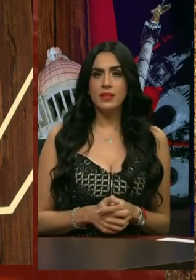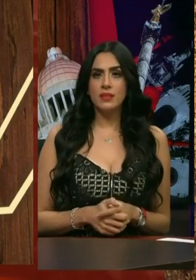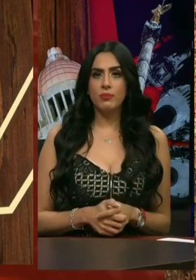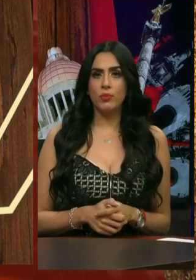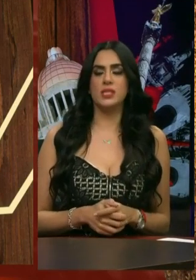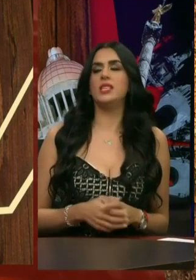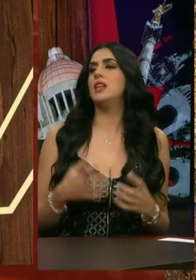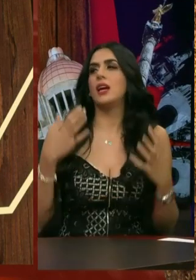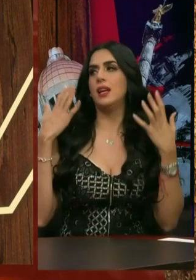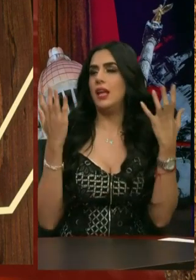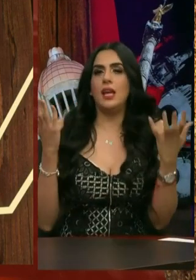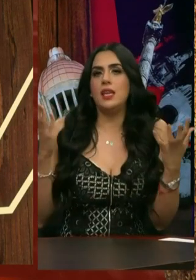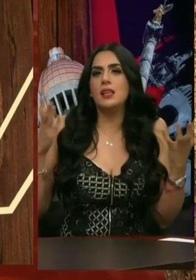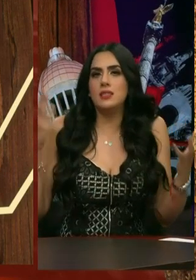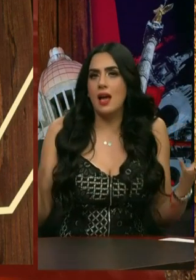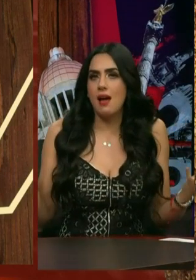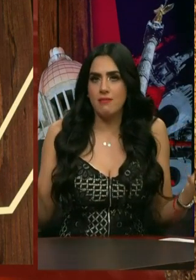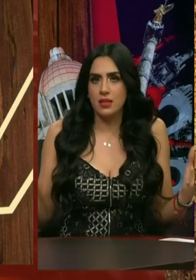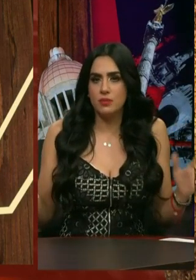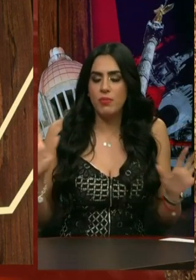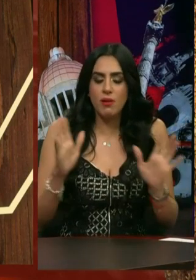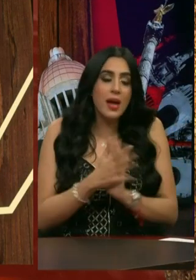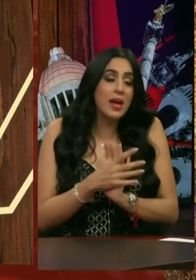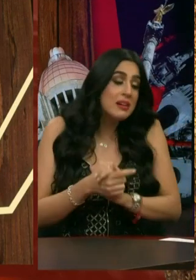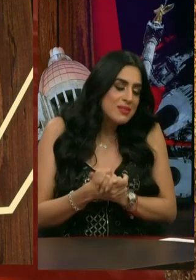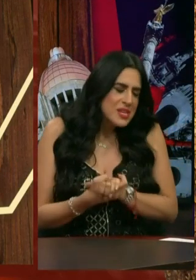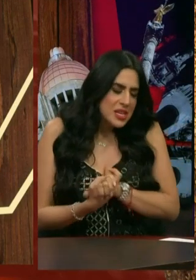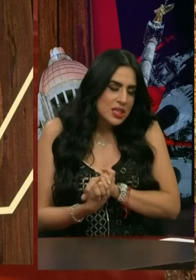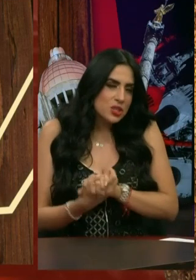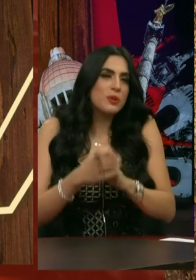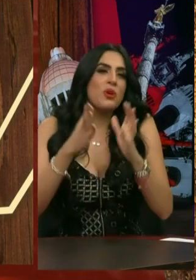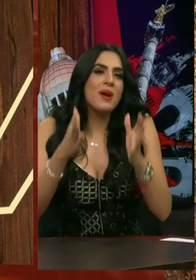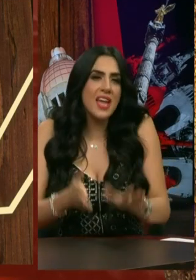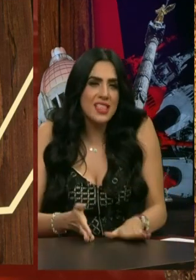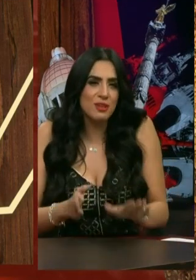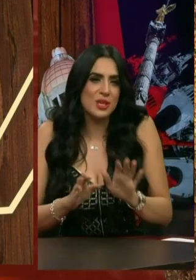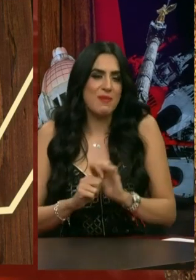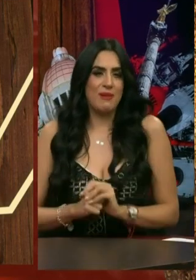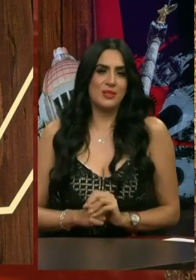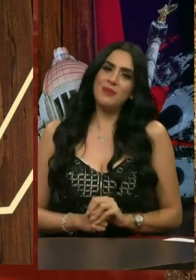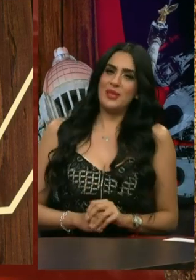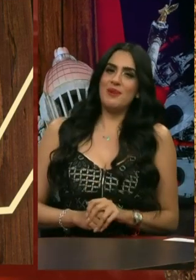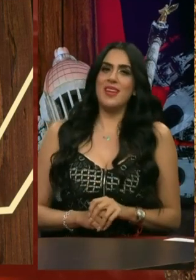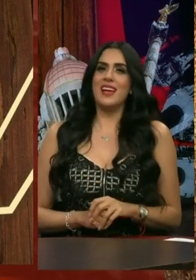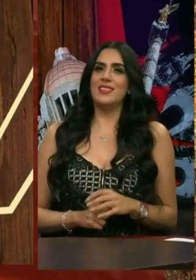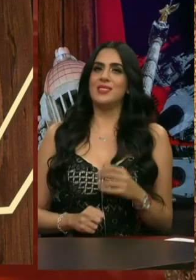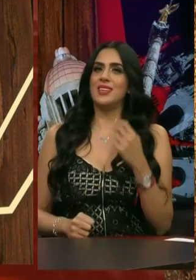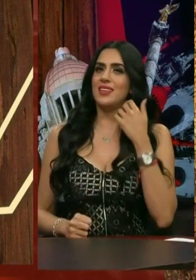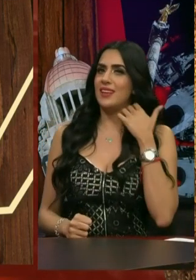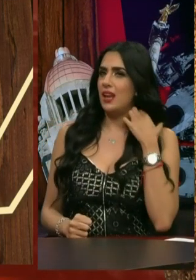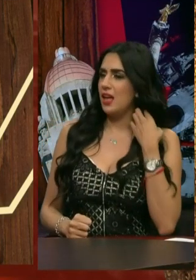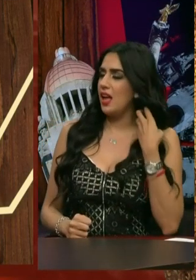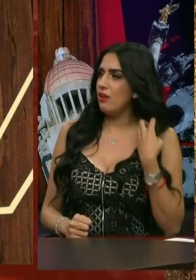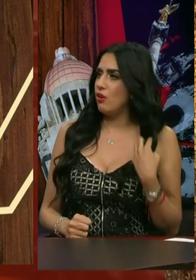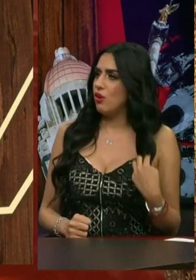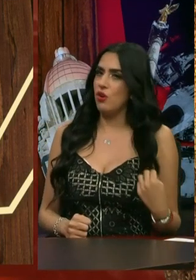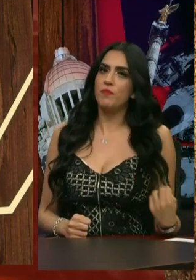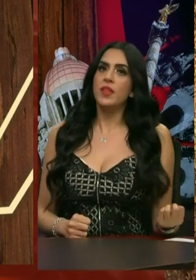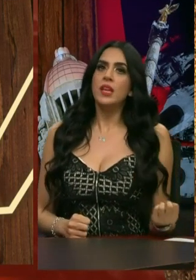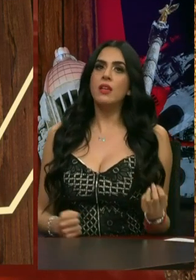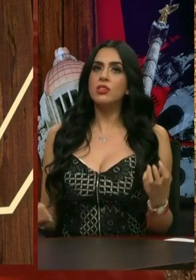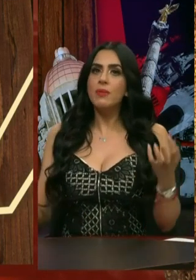si realmente, pues, tiene acné, ya sabes. Ajá. Pero sobre todo bañándose, Mau. Victoria, sobre todo ¿es en serio?